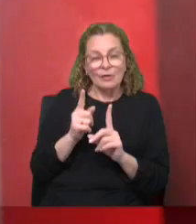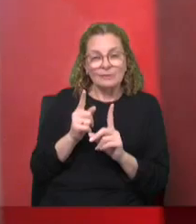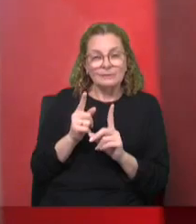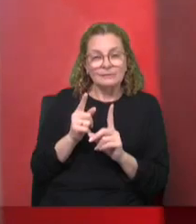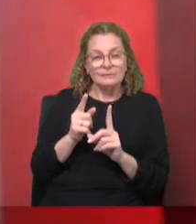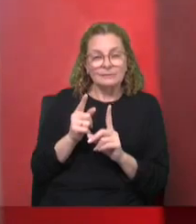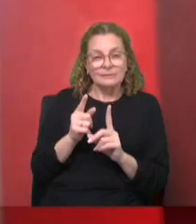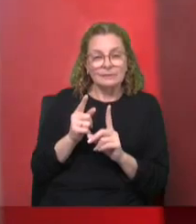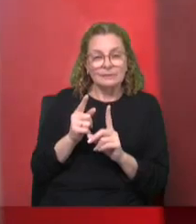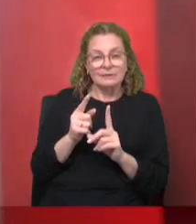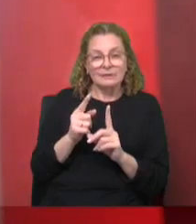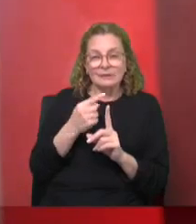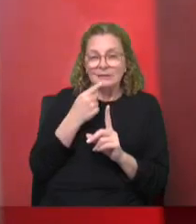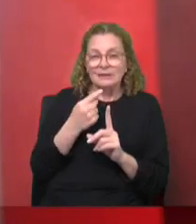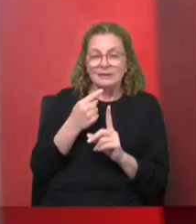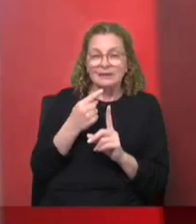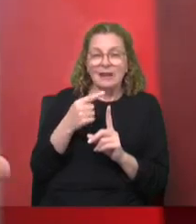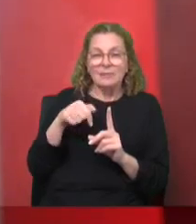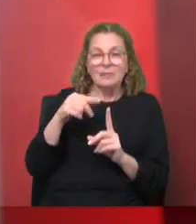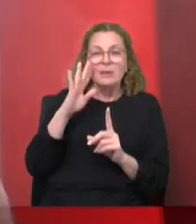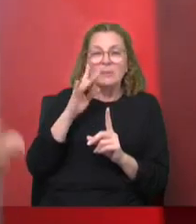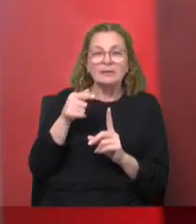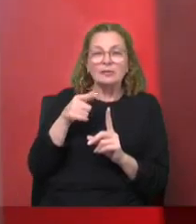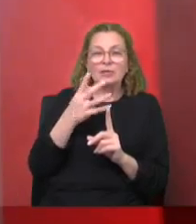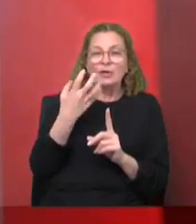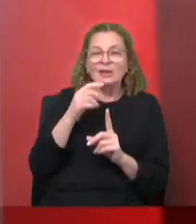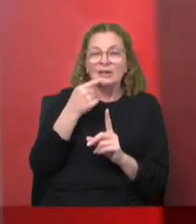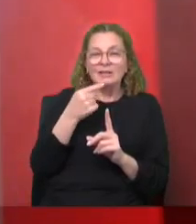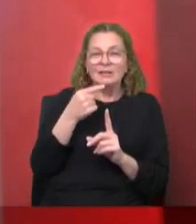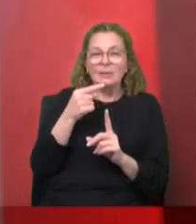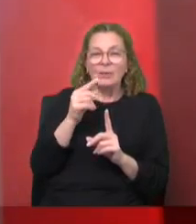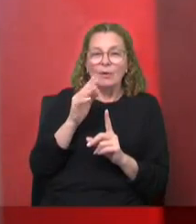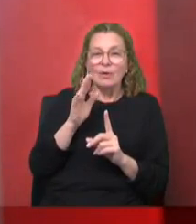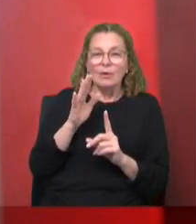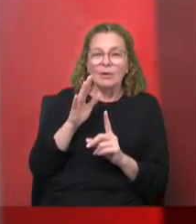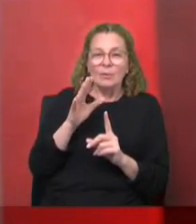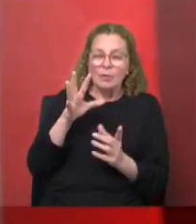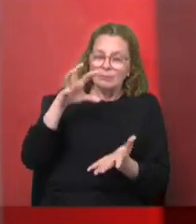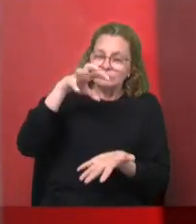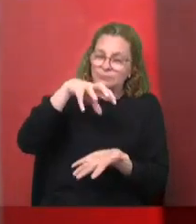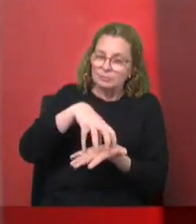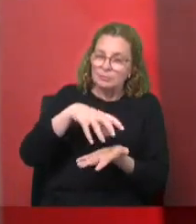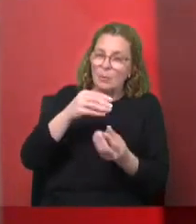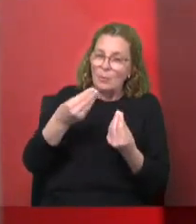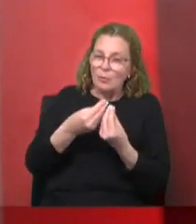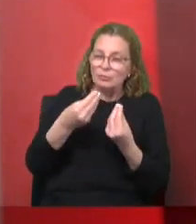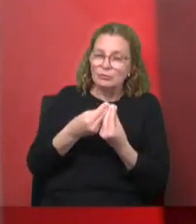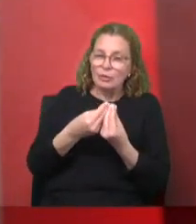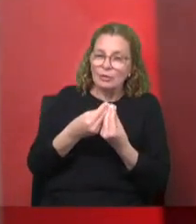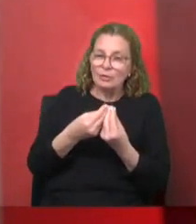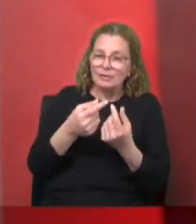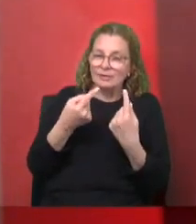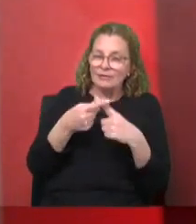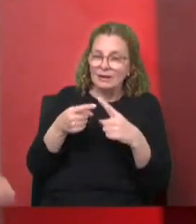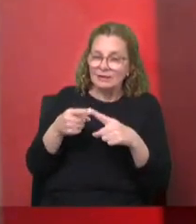que es la legitimación, me parece a mí. No quiero sonar pedante con lo no, que digo, pero está bien, entonces... como la legitimación de un montón de manifestaciones